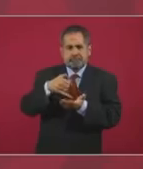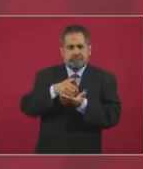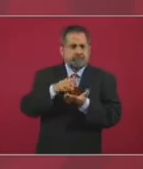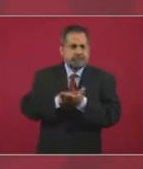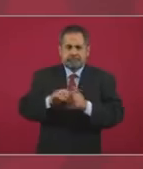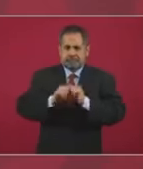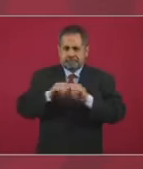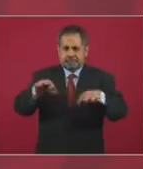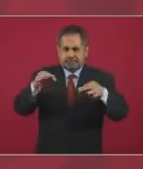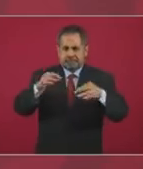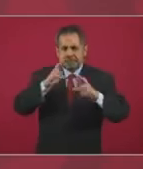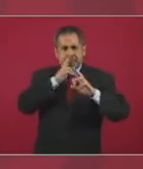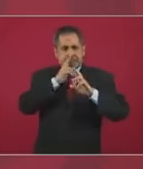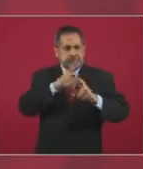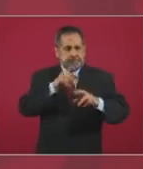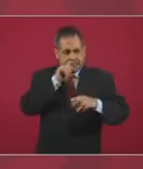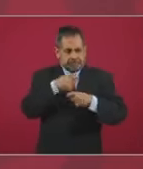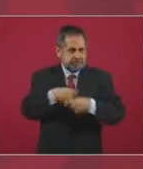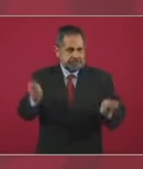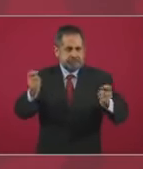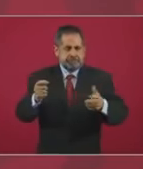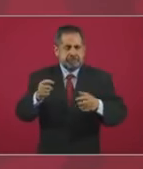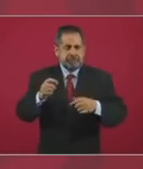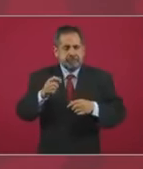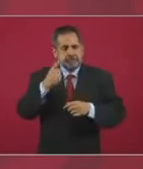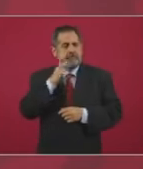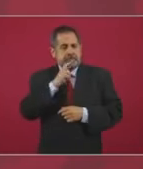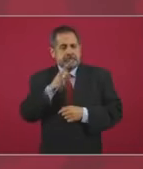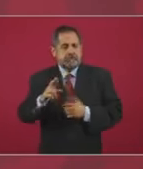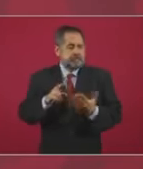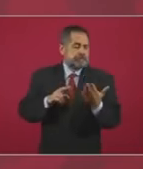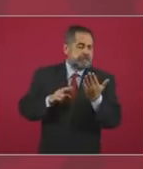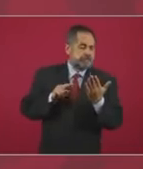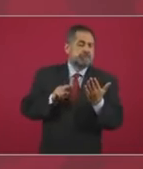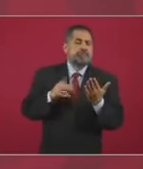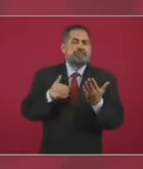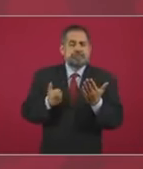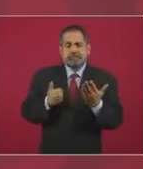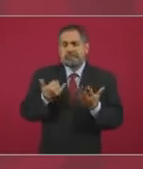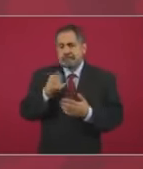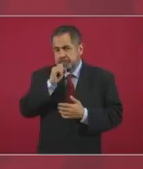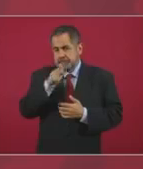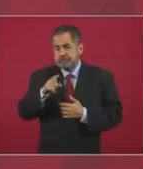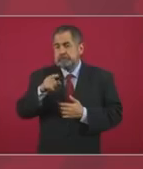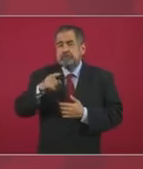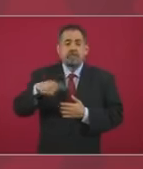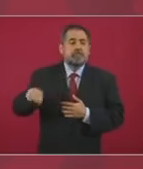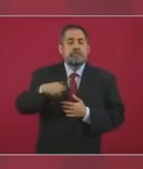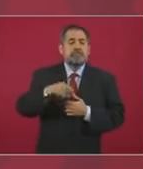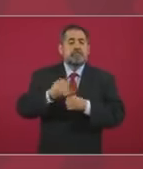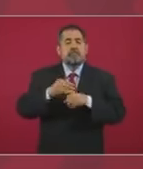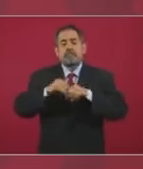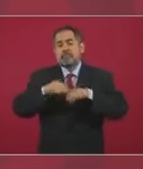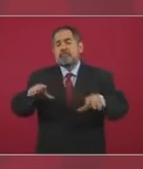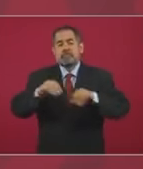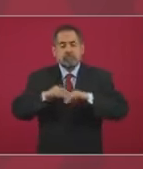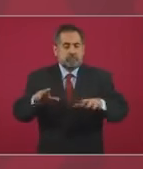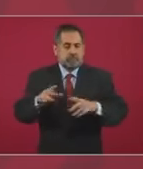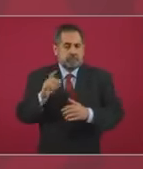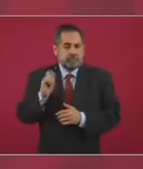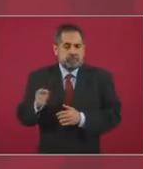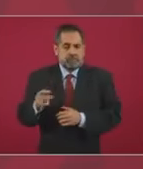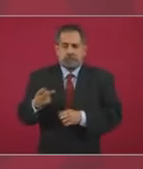dé respuesta, y sobre todo que se informe sobre